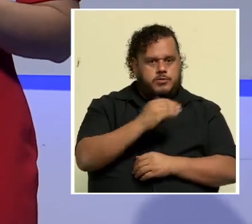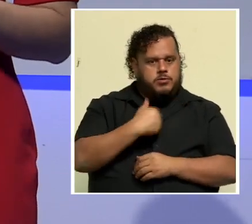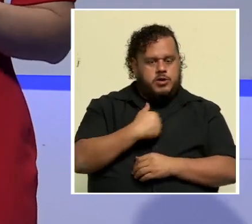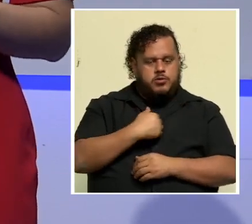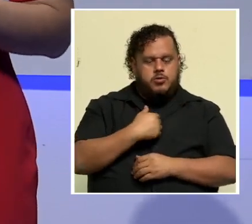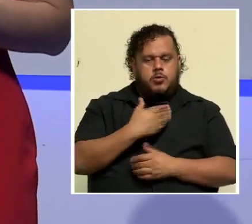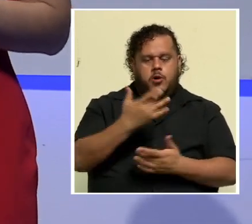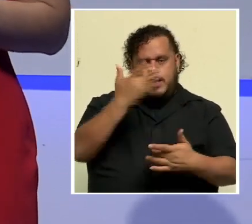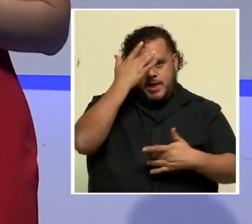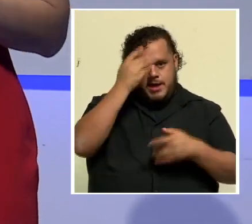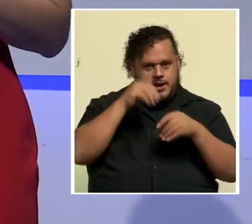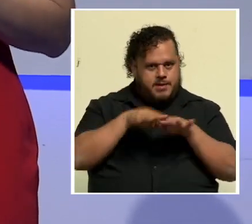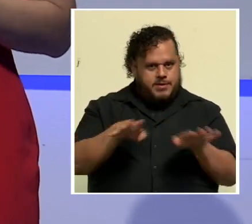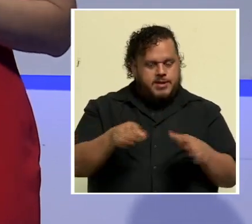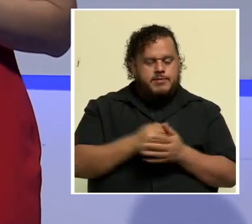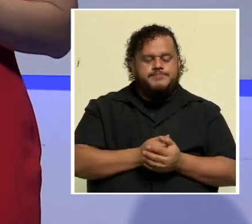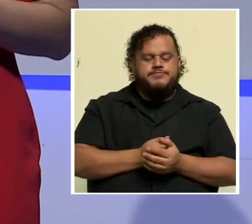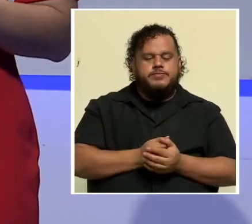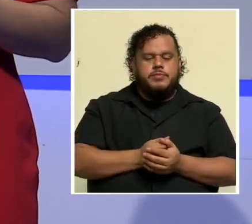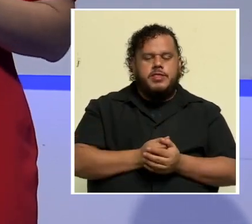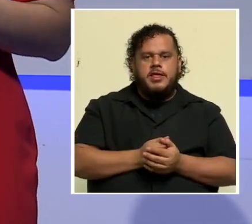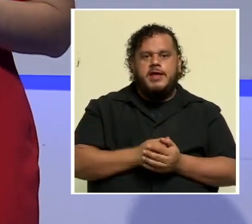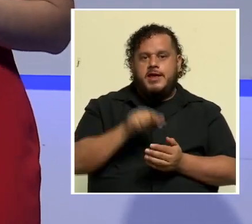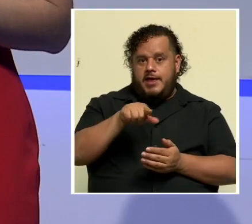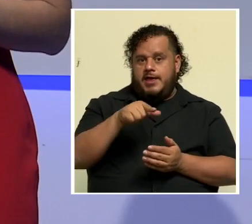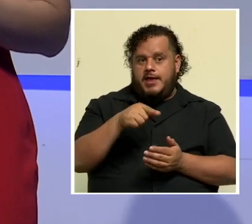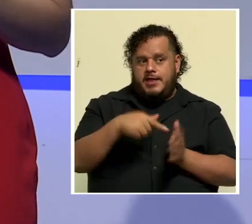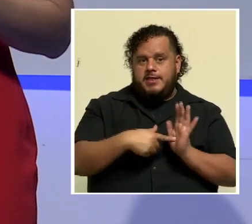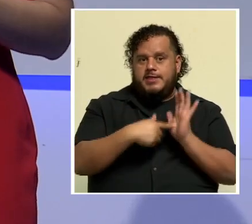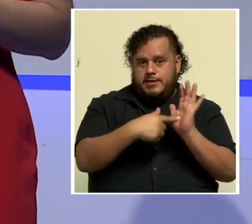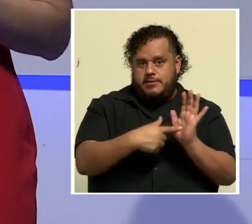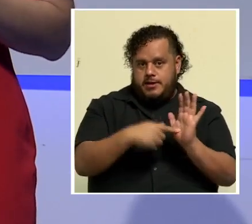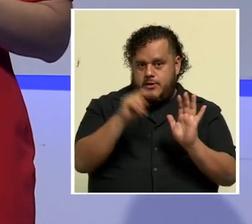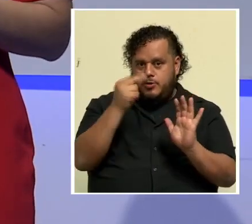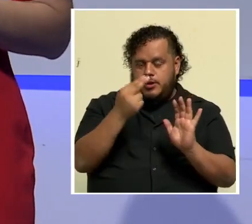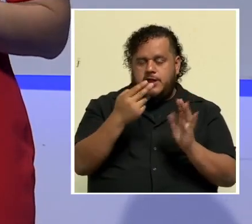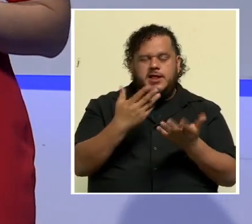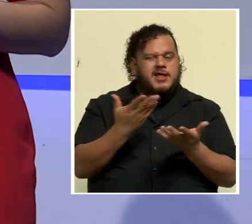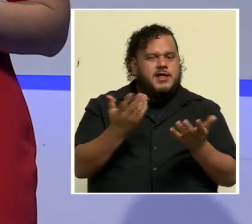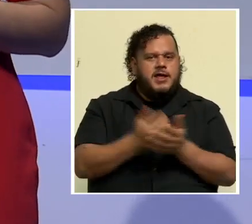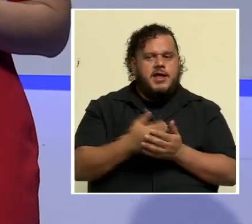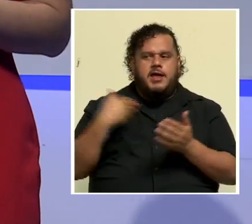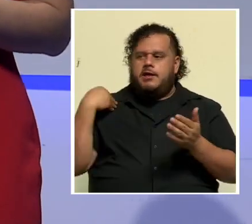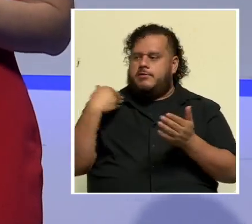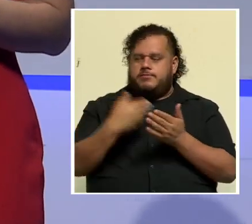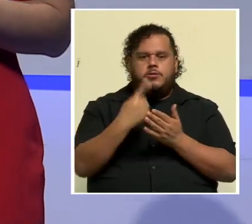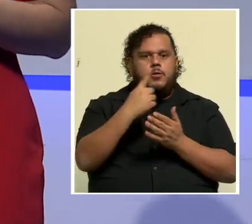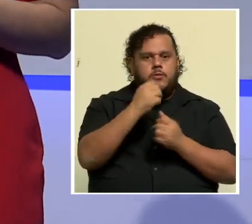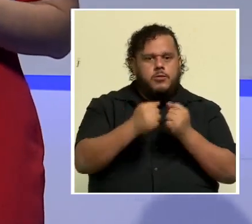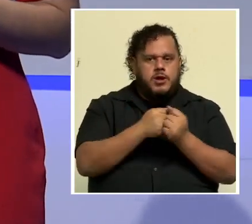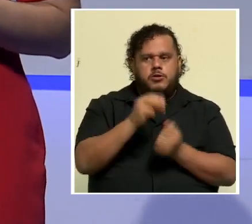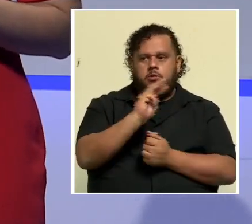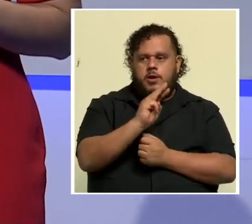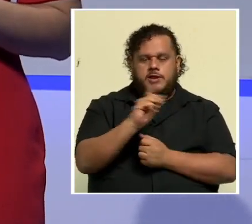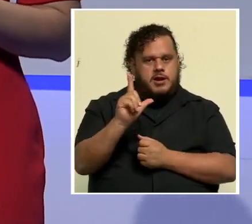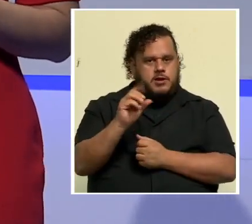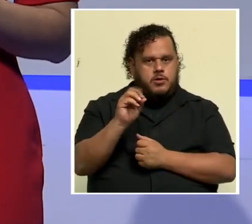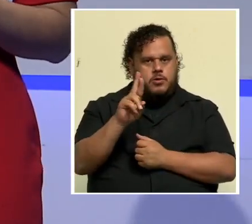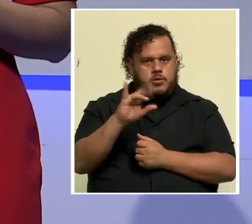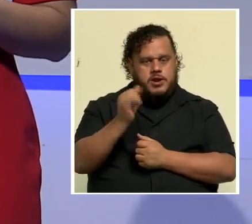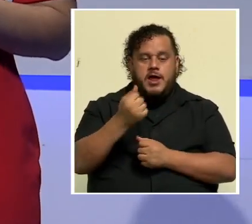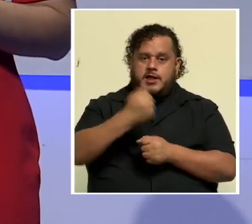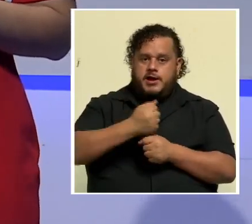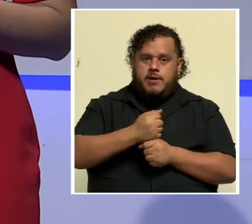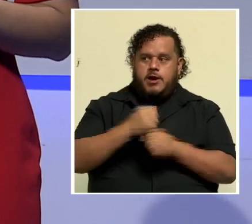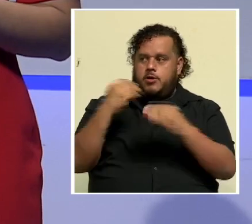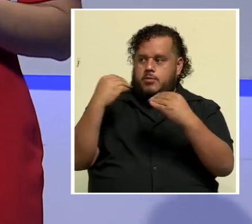la pandemia. Y es que en esta entrega específicamente le contamos que desde hace más de un año Walter Loría trabaja como